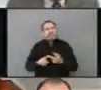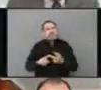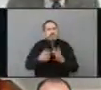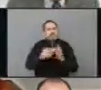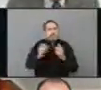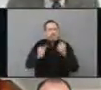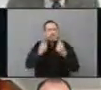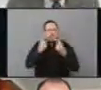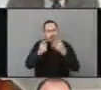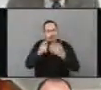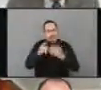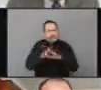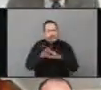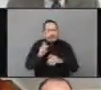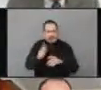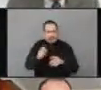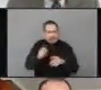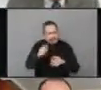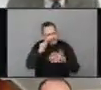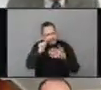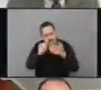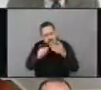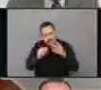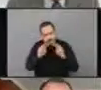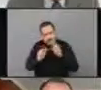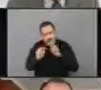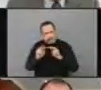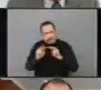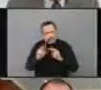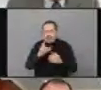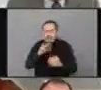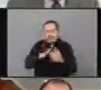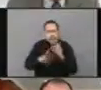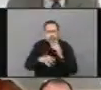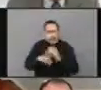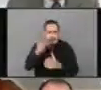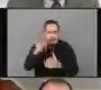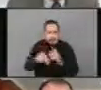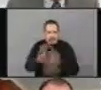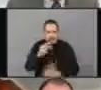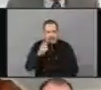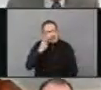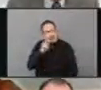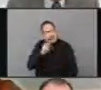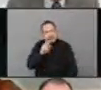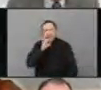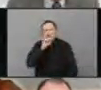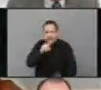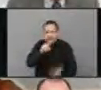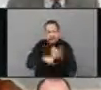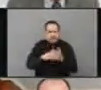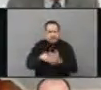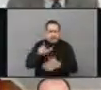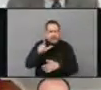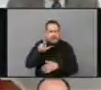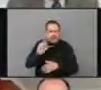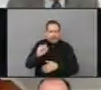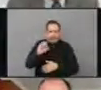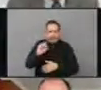algunas conductas que se estiman inexistentes también por el magistrado Luis